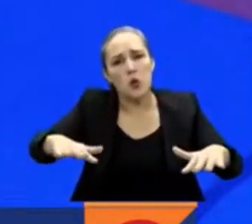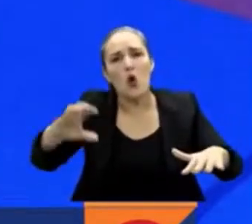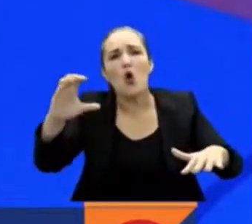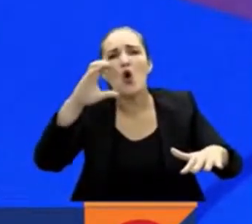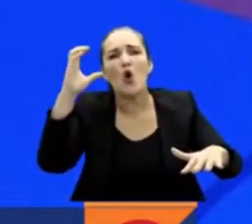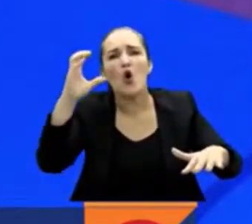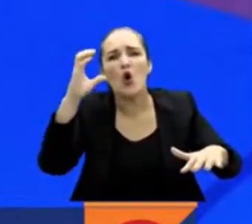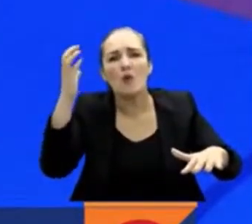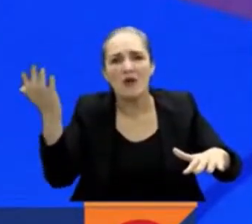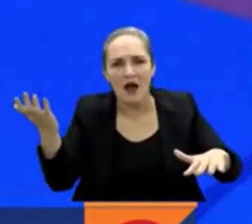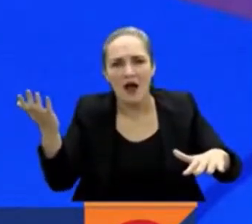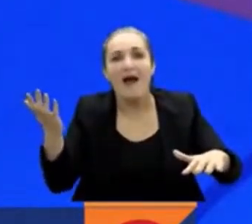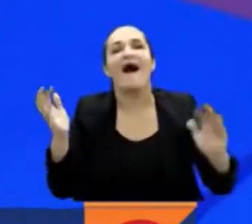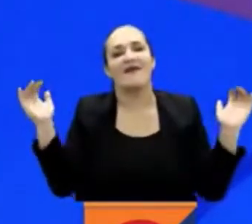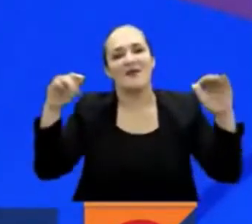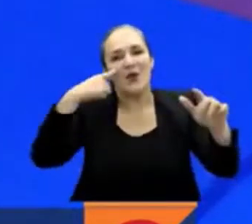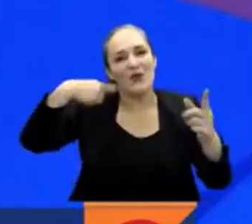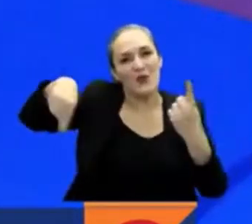un poco carreta.